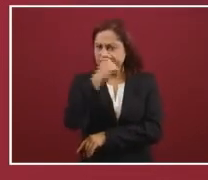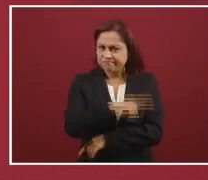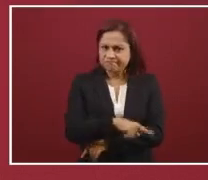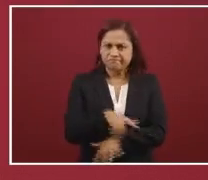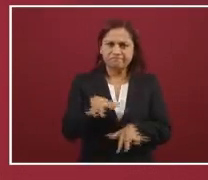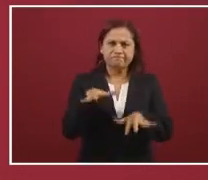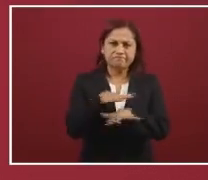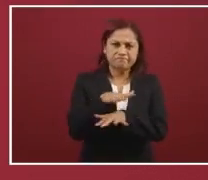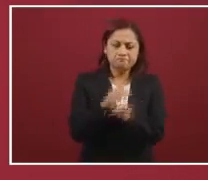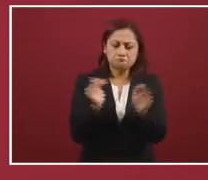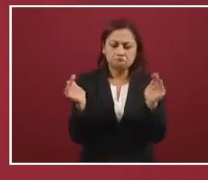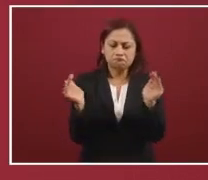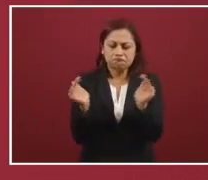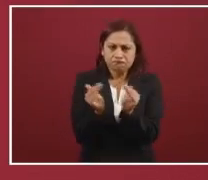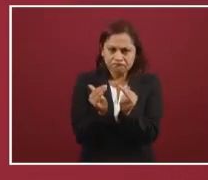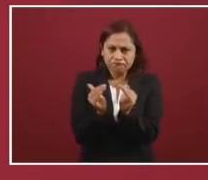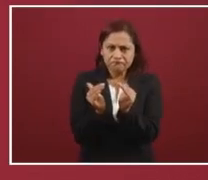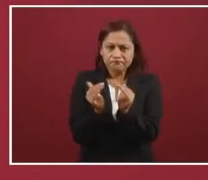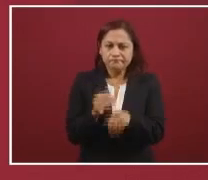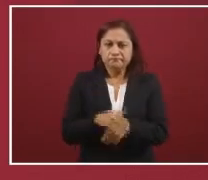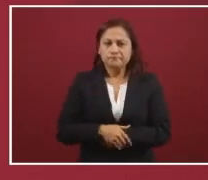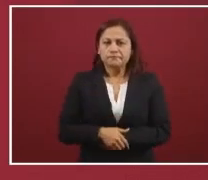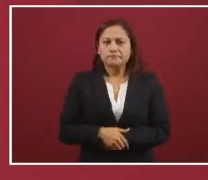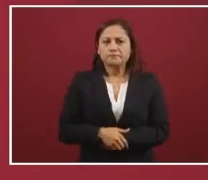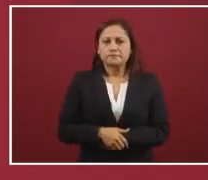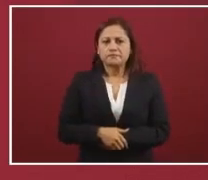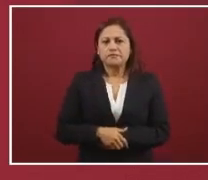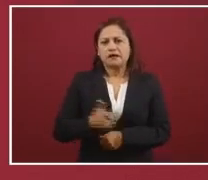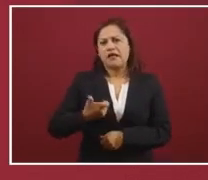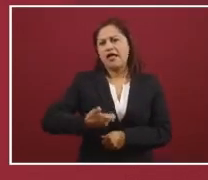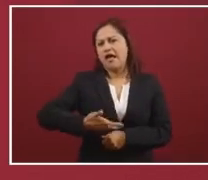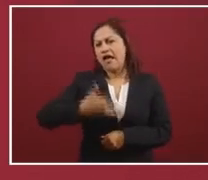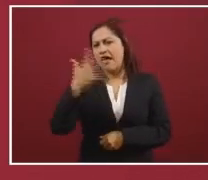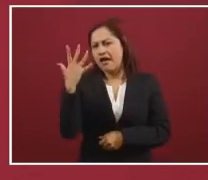pequeñas, huevitos, muy caras,